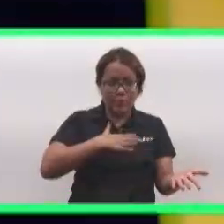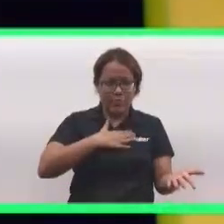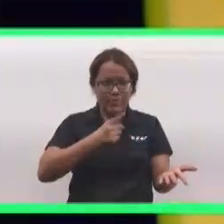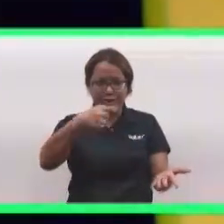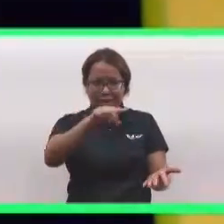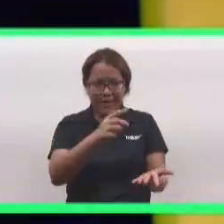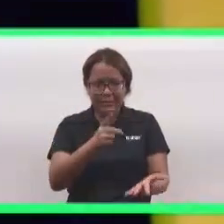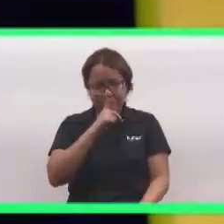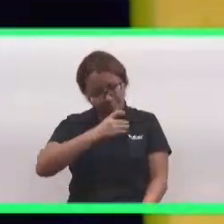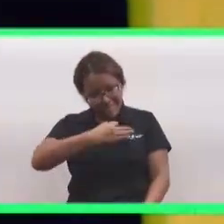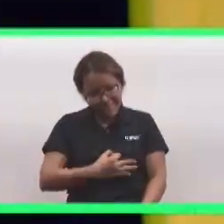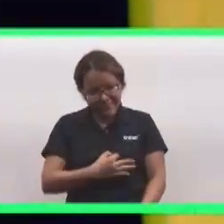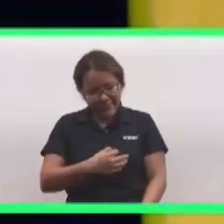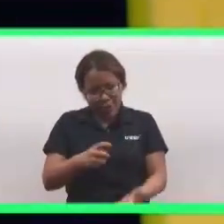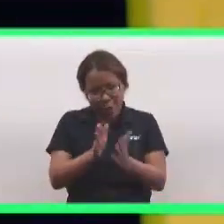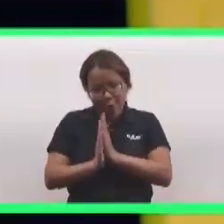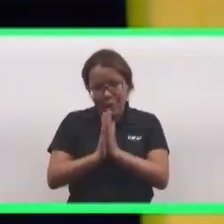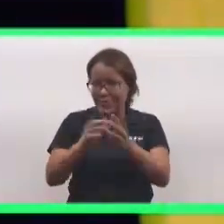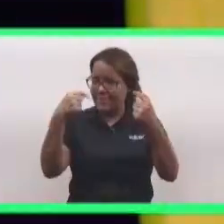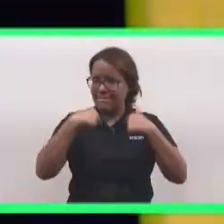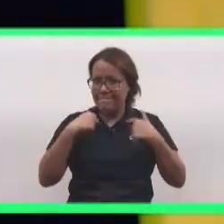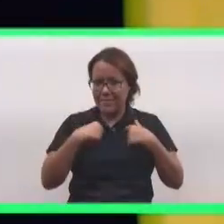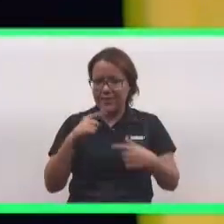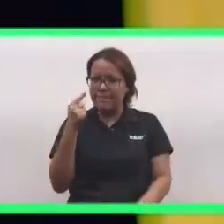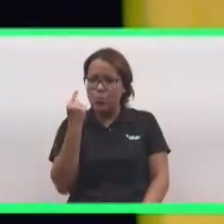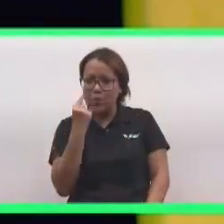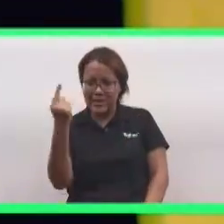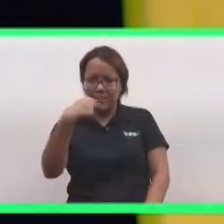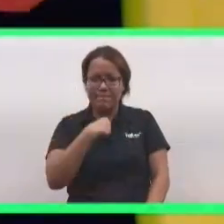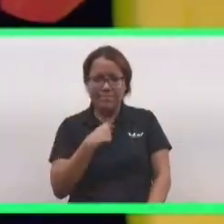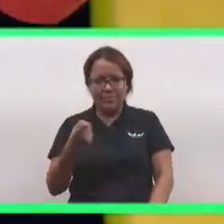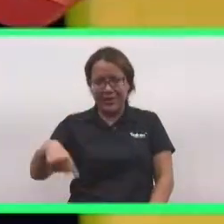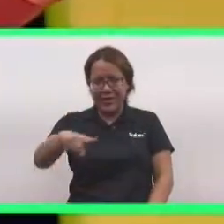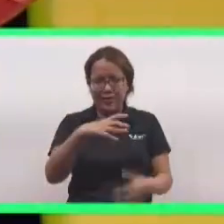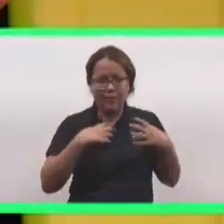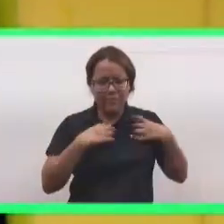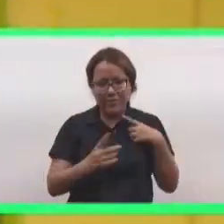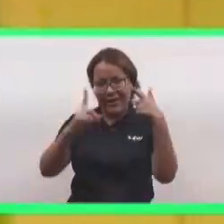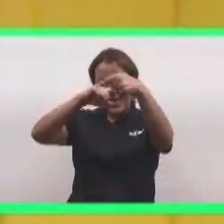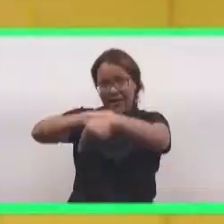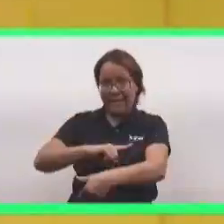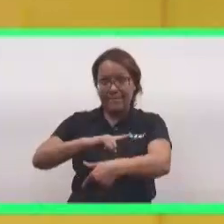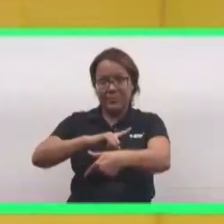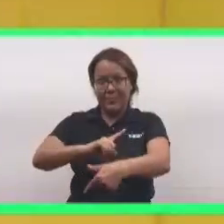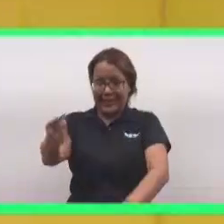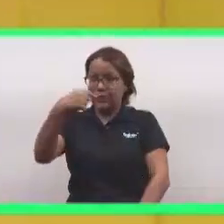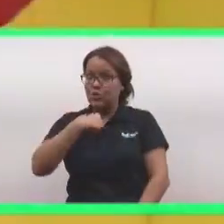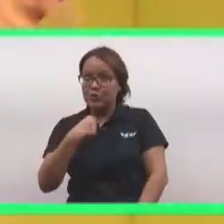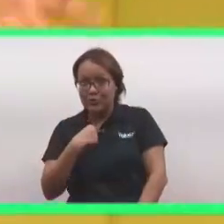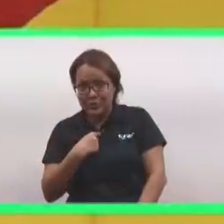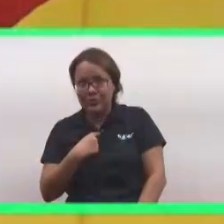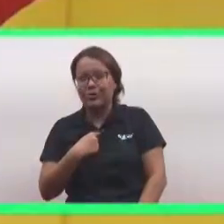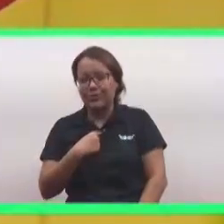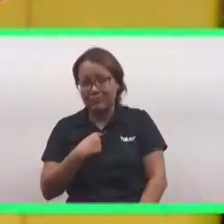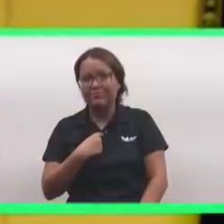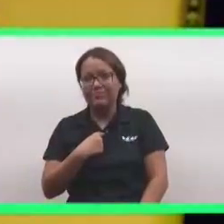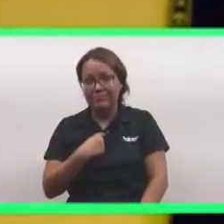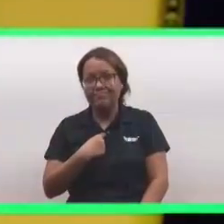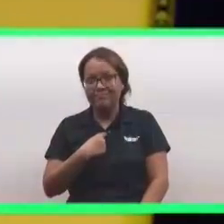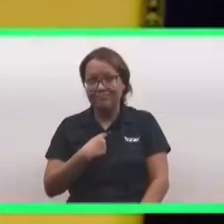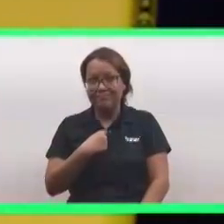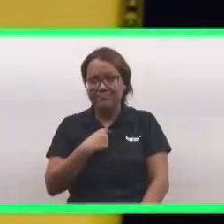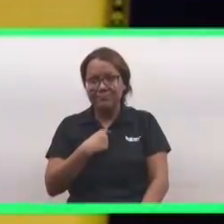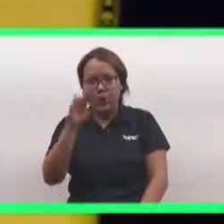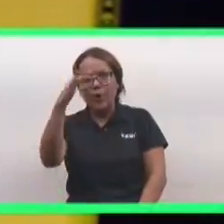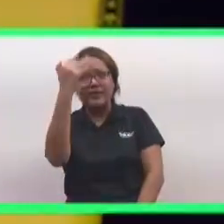invocado, lloraren y buscaren mi rostro y se convirtieren de sus malos caminos, que dice la palabra, entonces yo iré desde